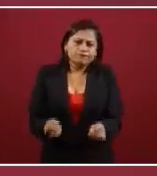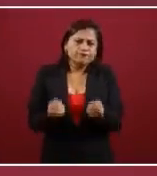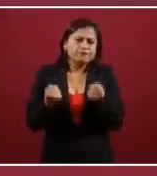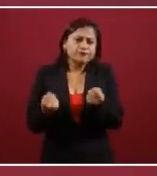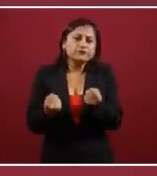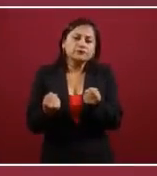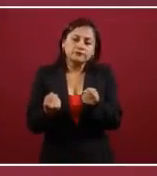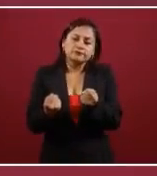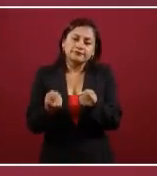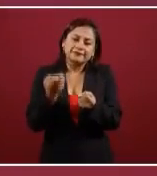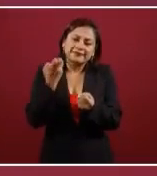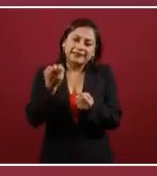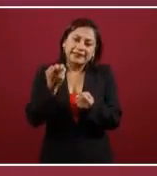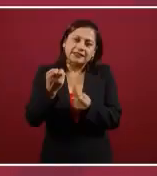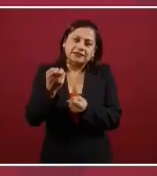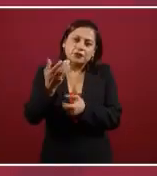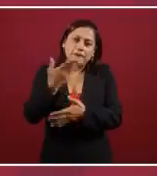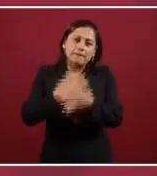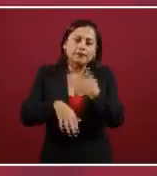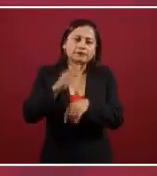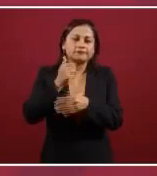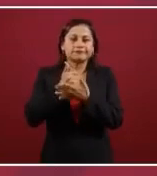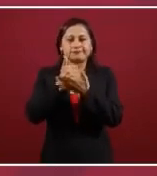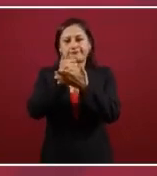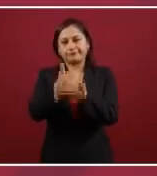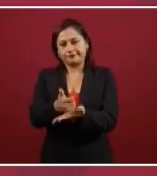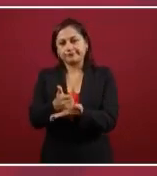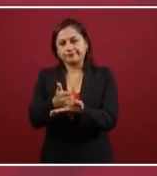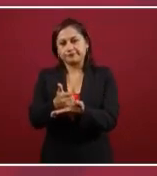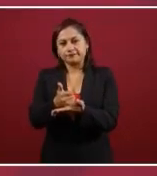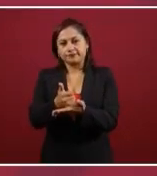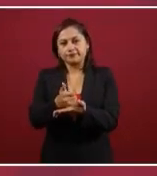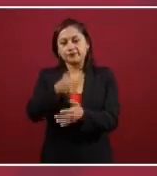de la concientización que se